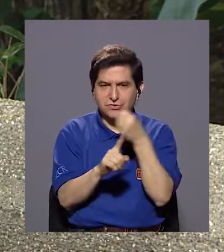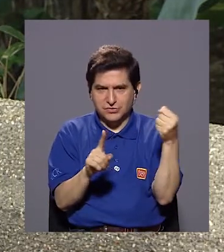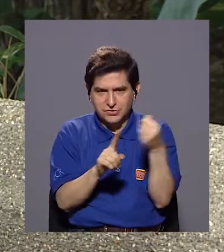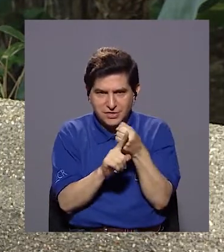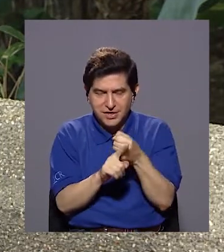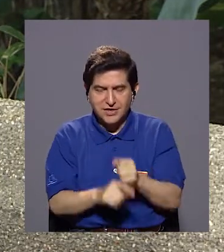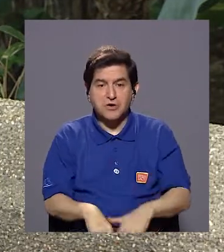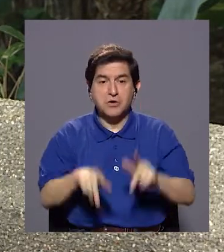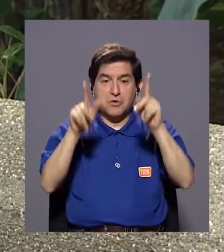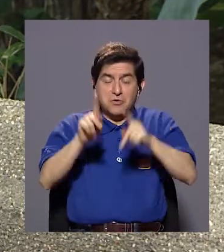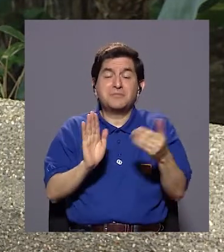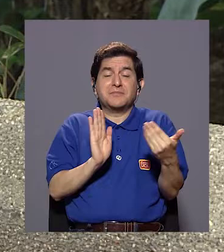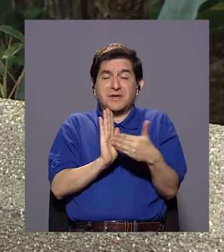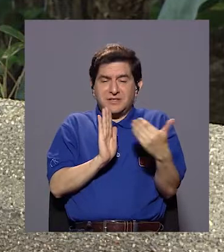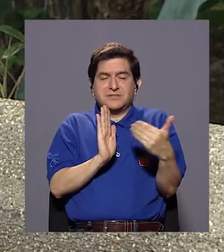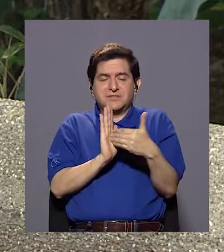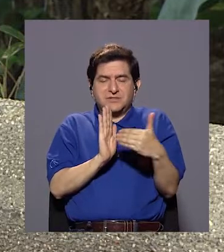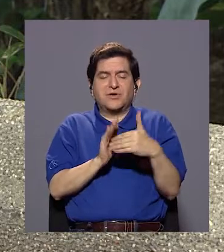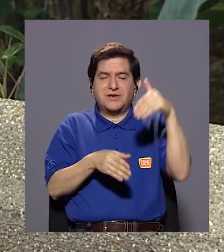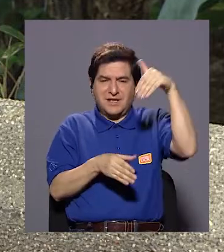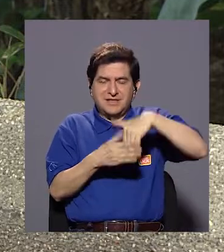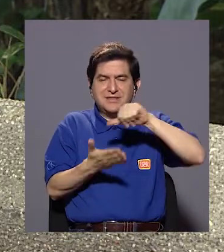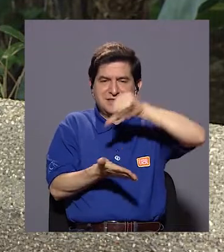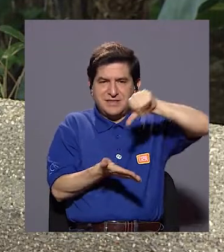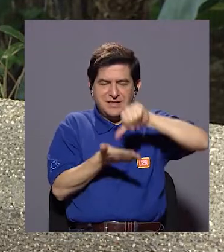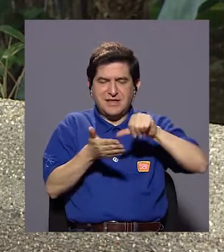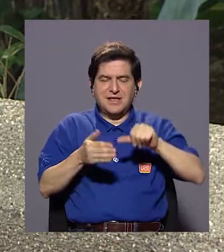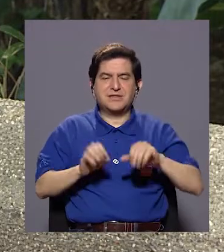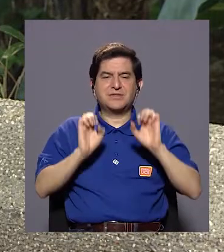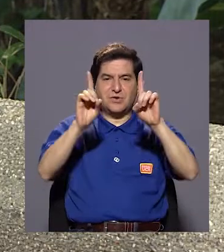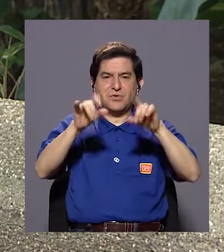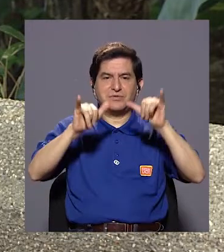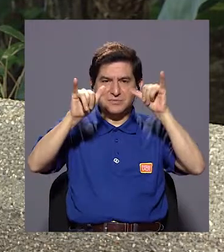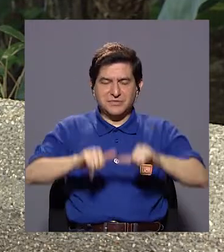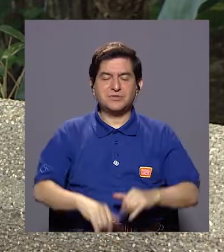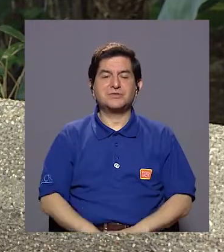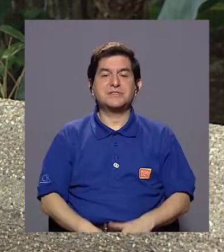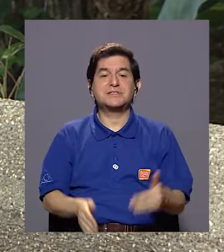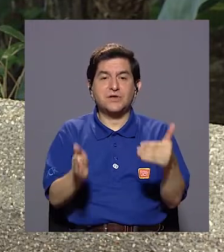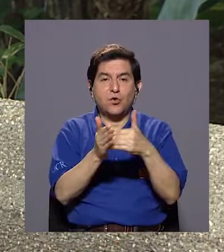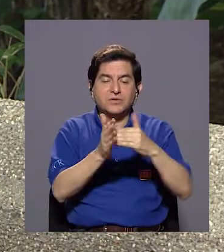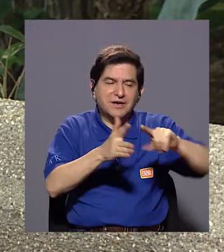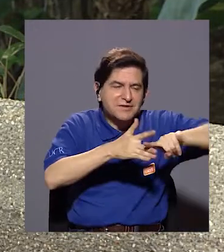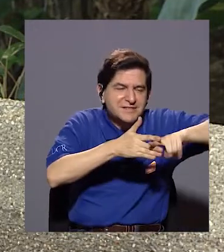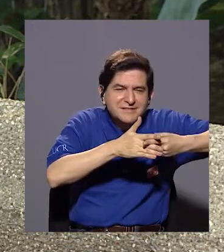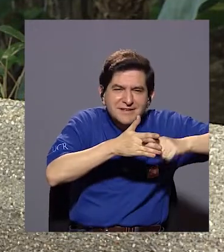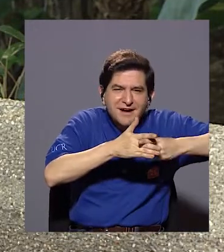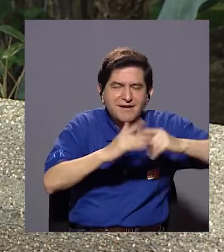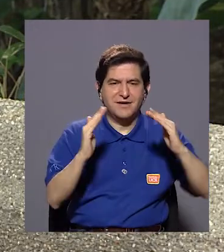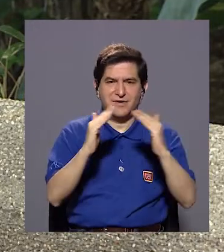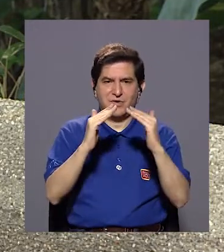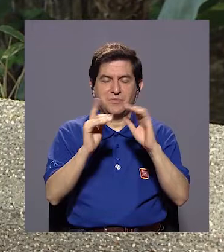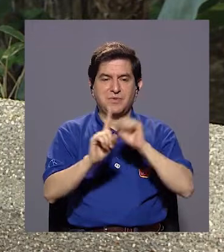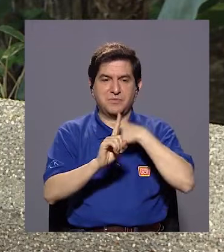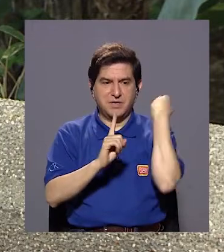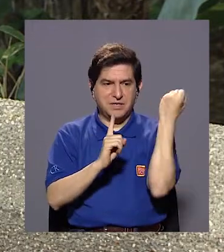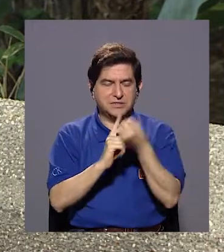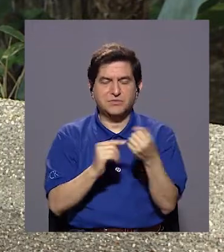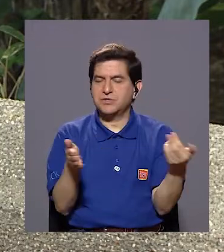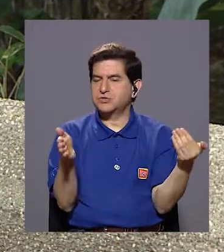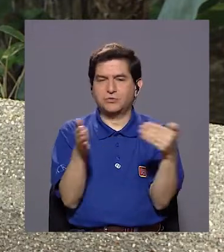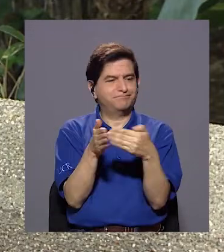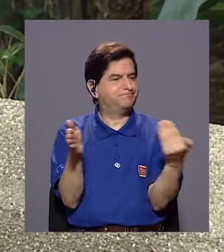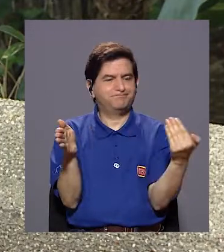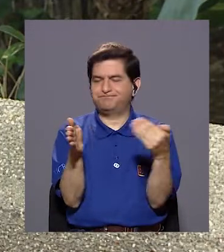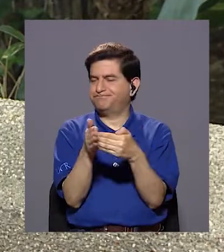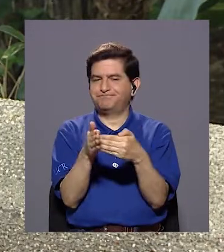que quedan personas afectadas en el centro educativo. Entonces nosotros tenemos que restaurar la convivencia, ¿verdad? Para que este tipo de situaciones no se vuelvan a